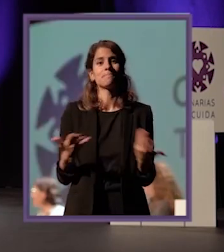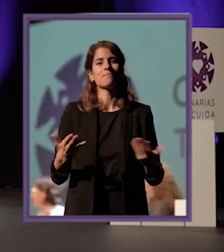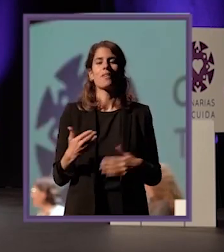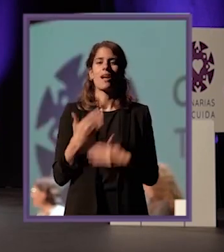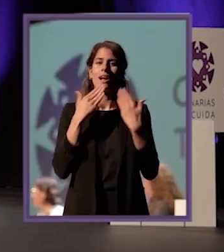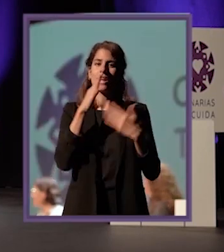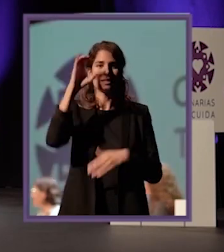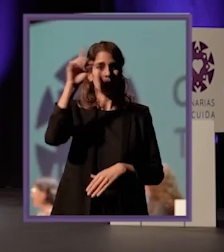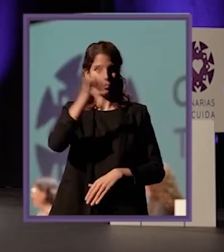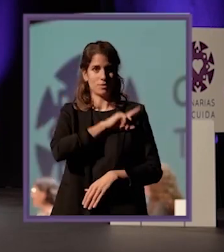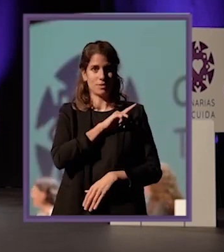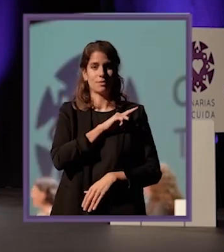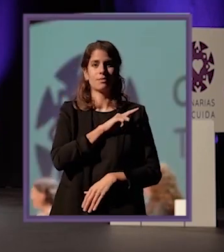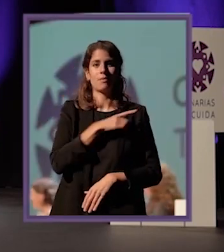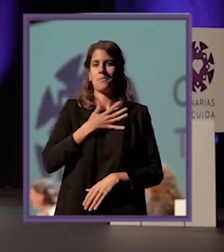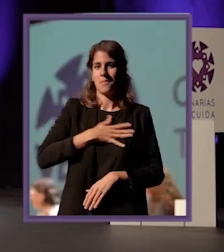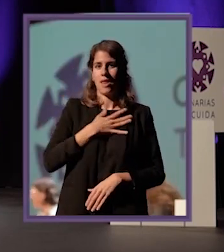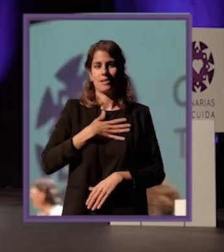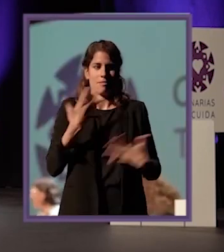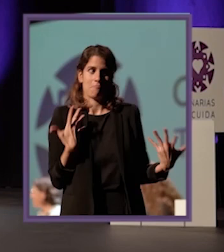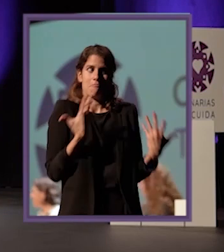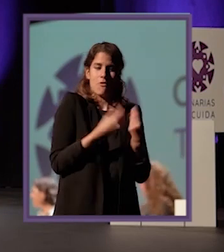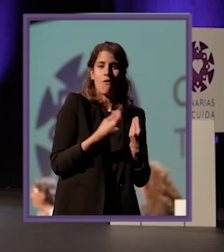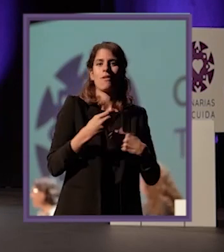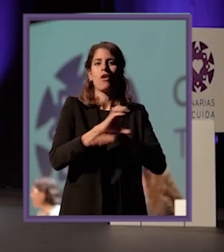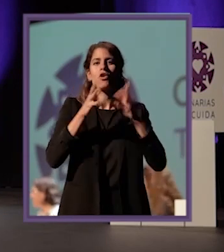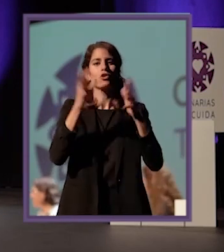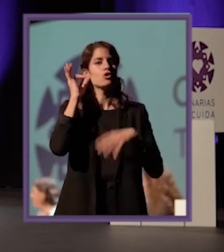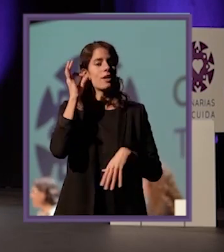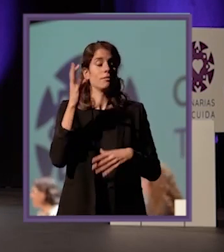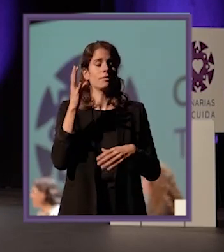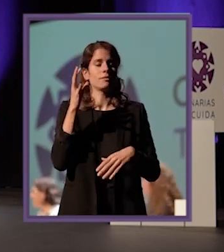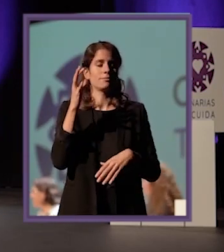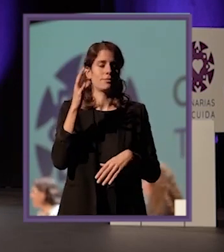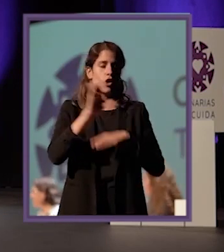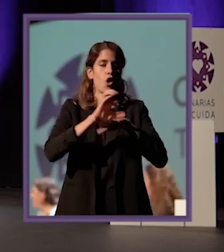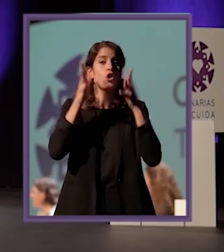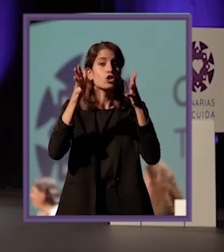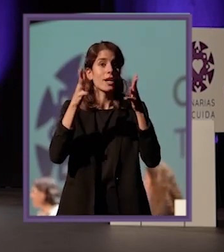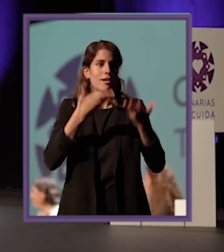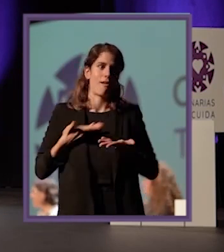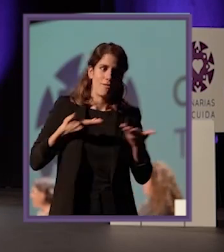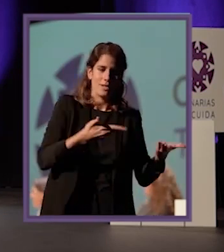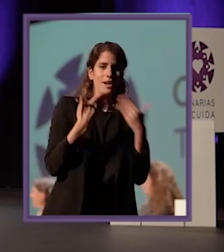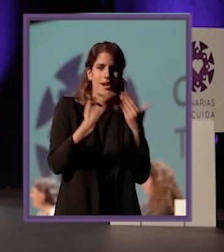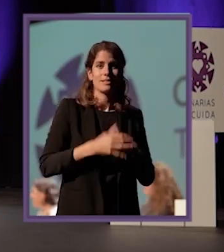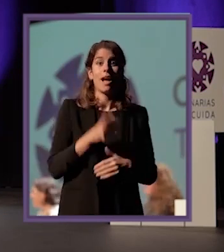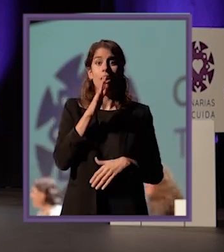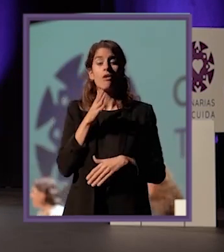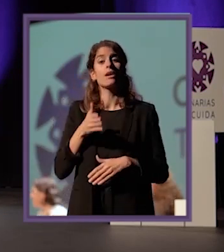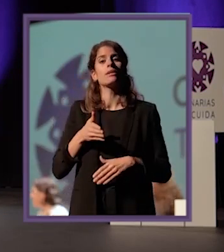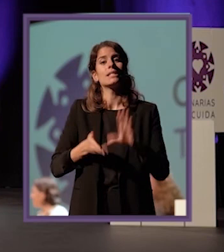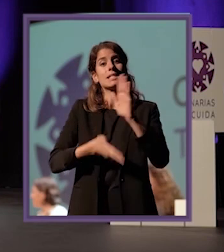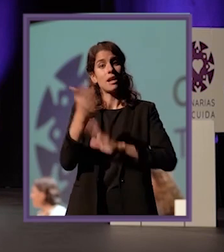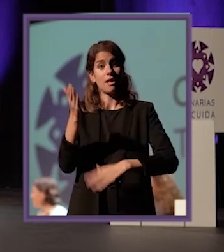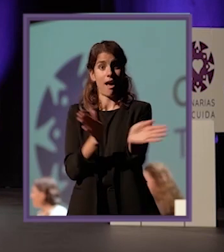también estar aquí con ustedes. Gracias por invitarme a la consejería. Y si les apetece pueden disfrutar ahora de un café saliendo a la izquierda